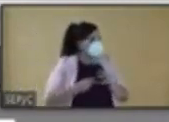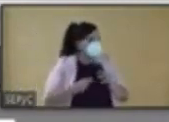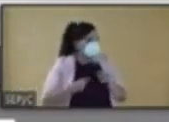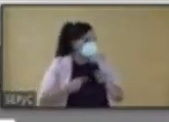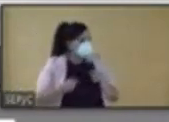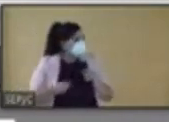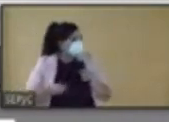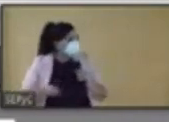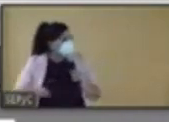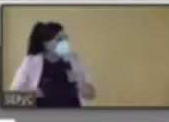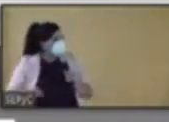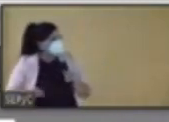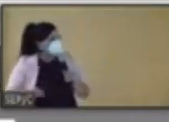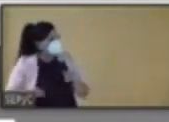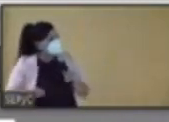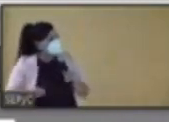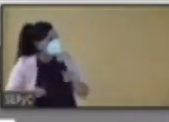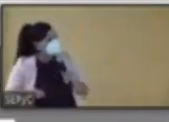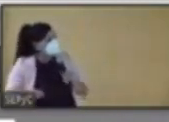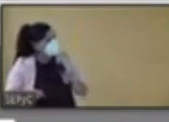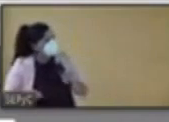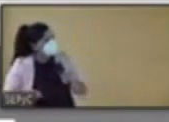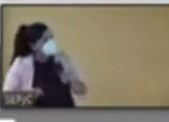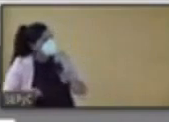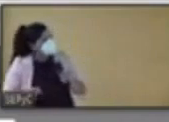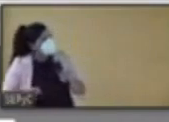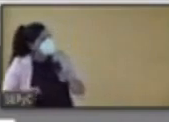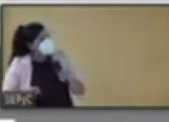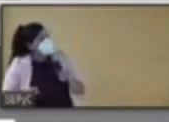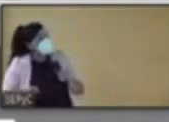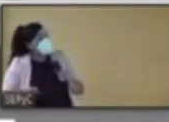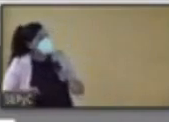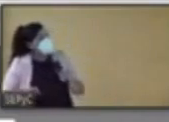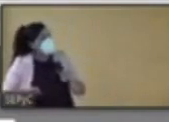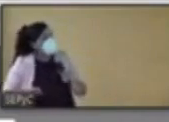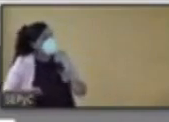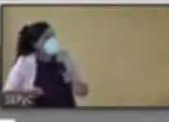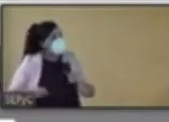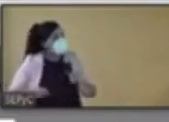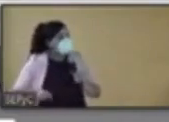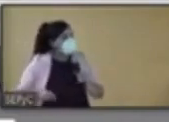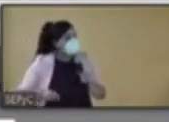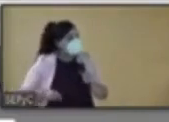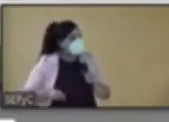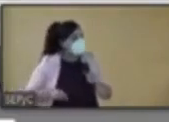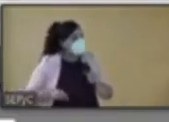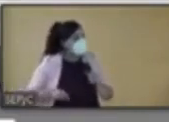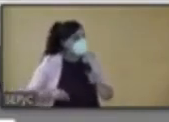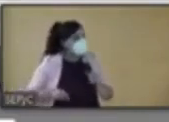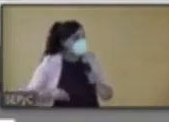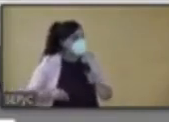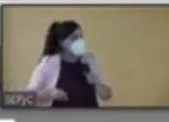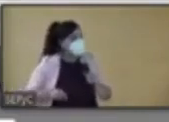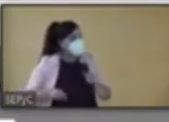hacerlos coincidir con aquellos ingresos que tengamos. Debemos identificar quién es el titular del adeudo,